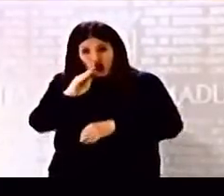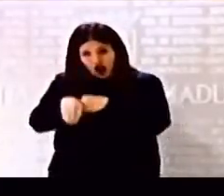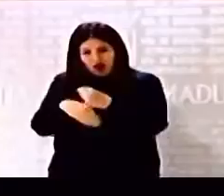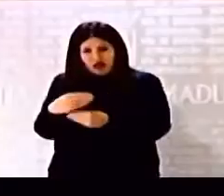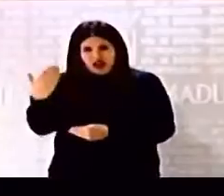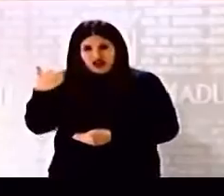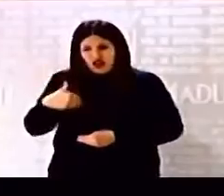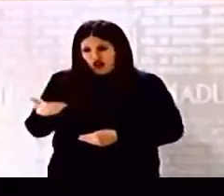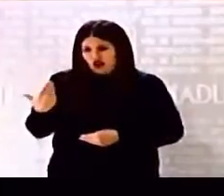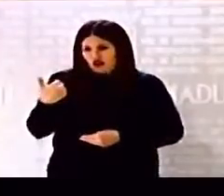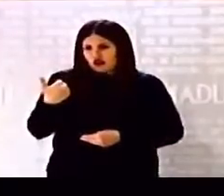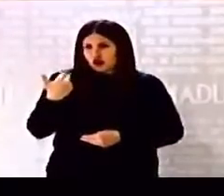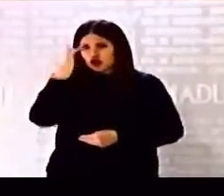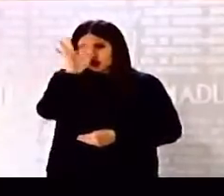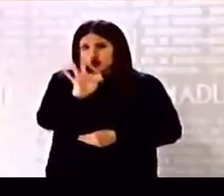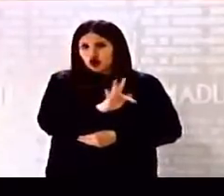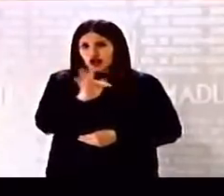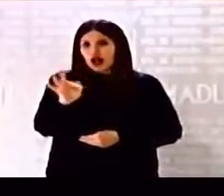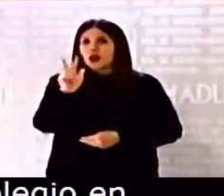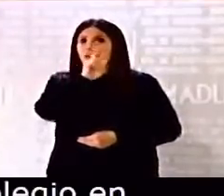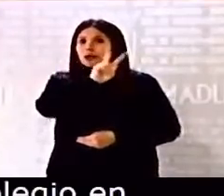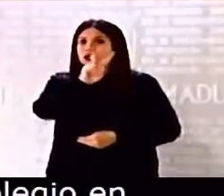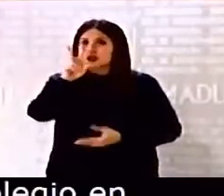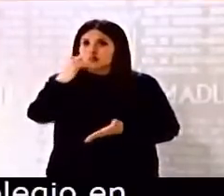en concreto 22 PCRs